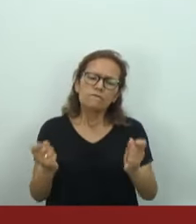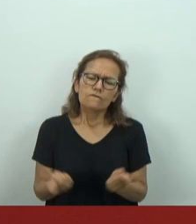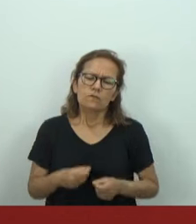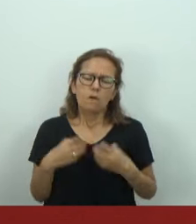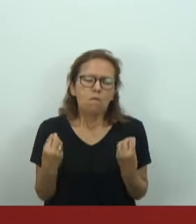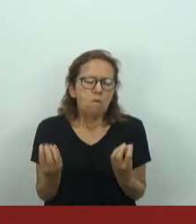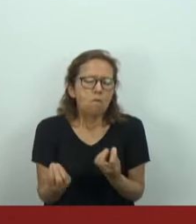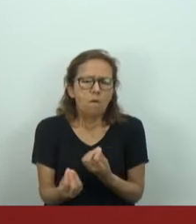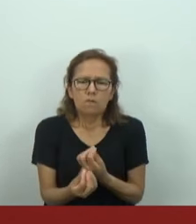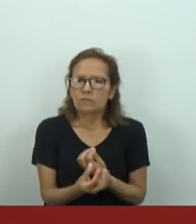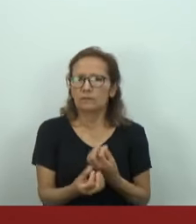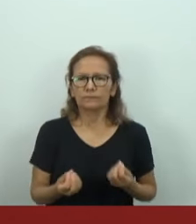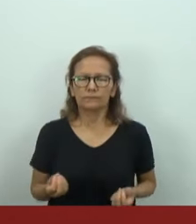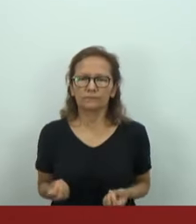gracia.